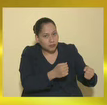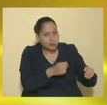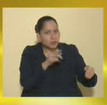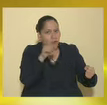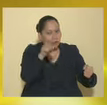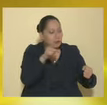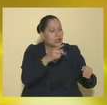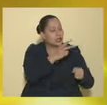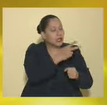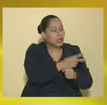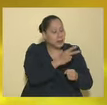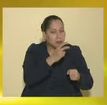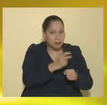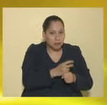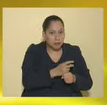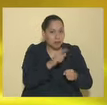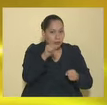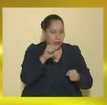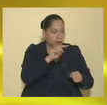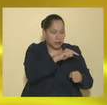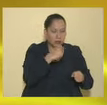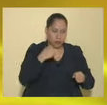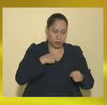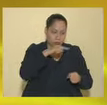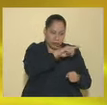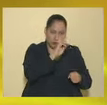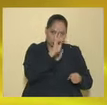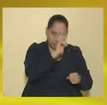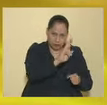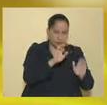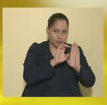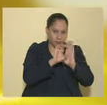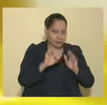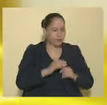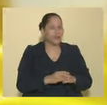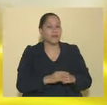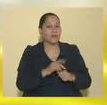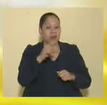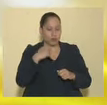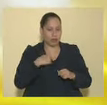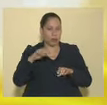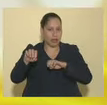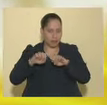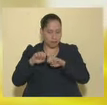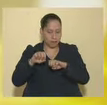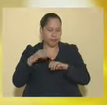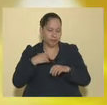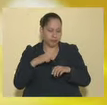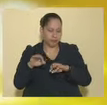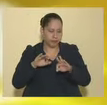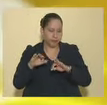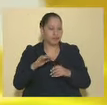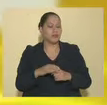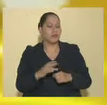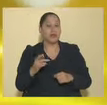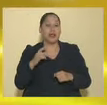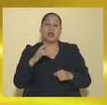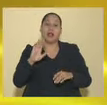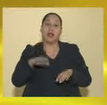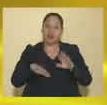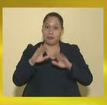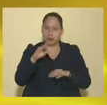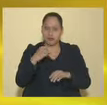invitaste con todo respeto, ¿no? Por ejemplo, tú tienes un empleo, un trabajo, y a veces cuando